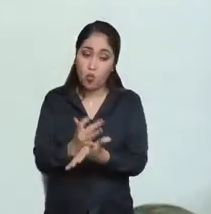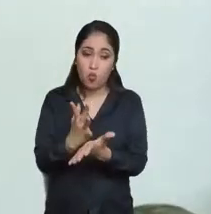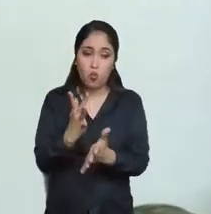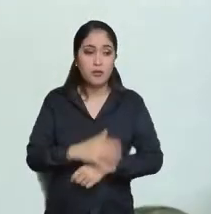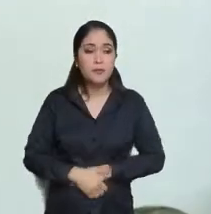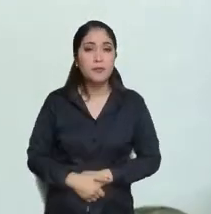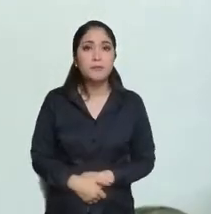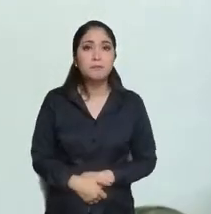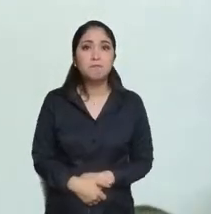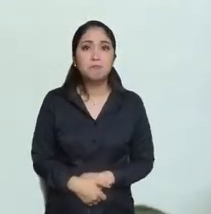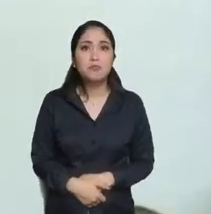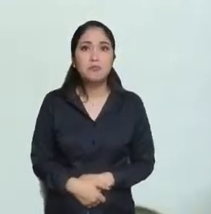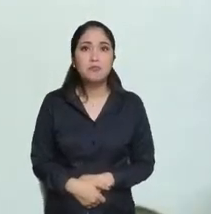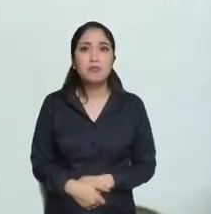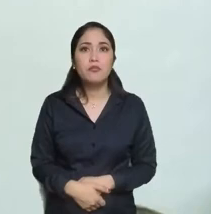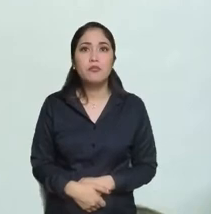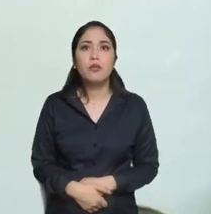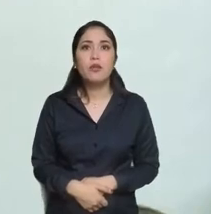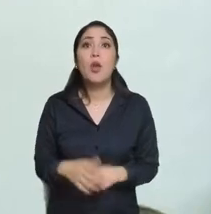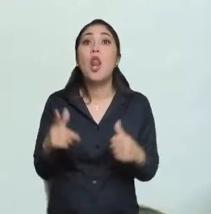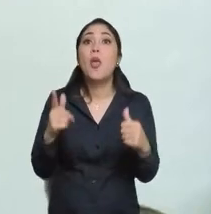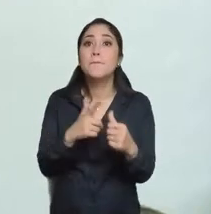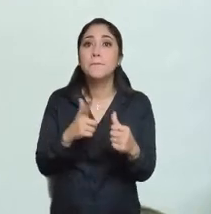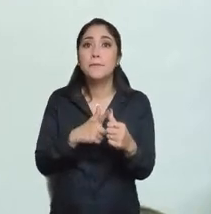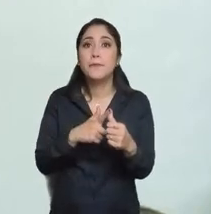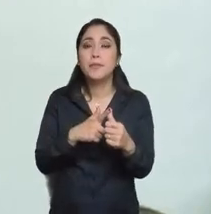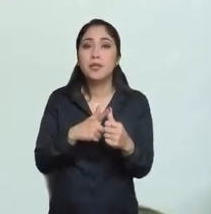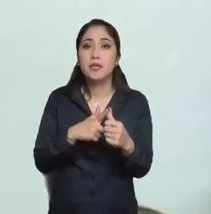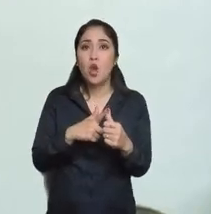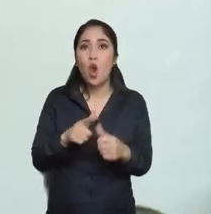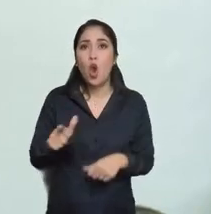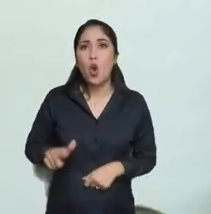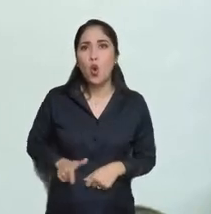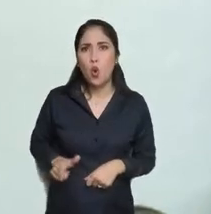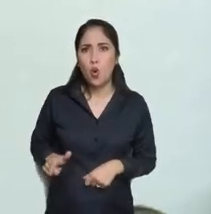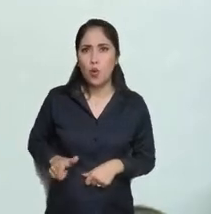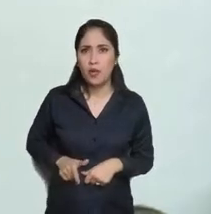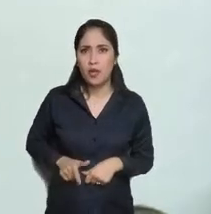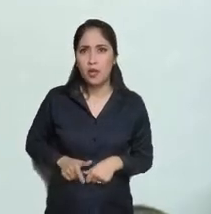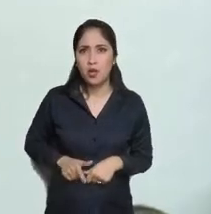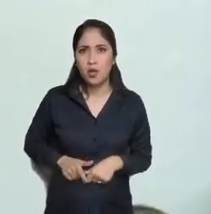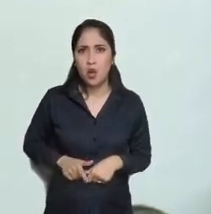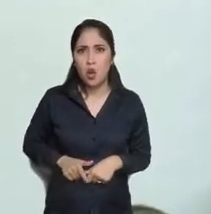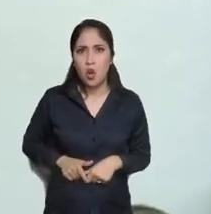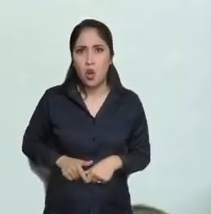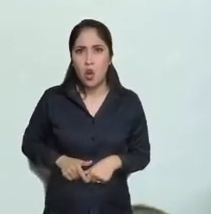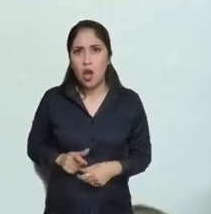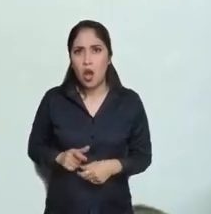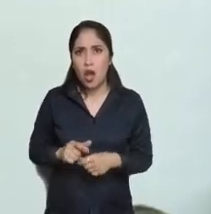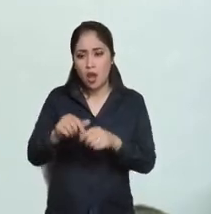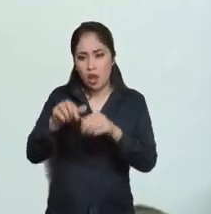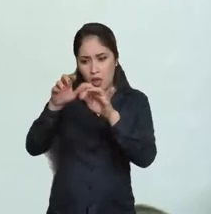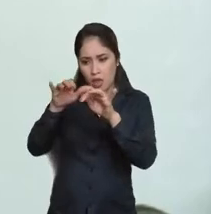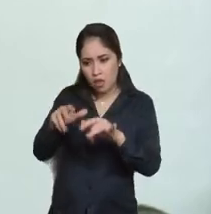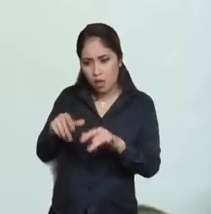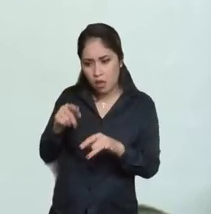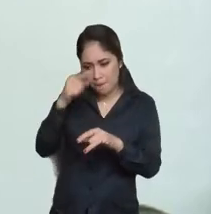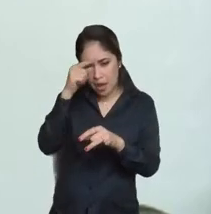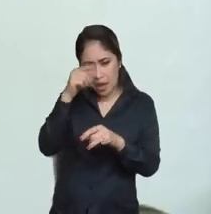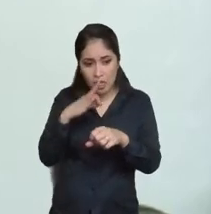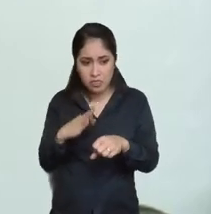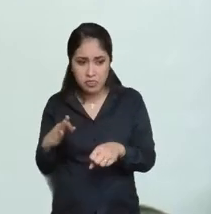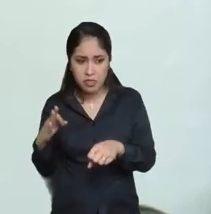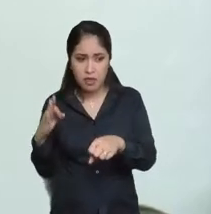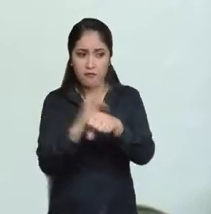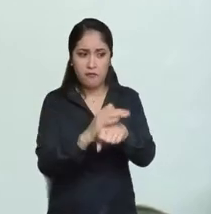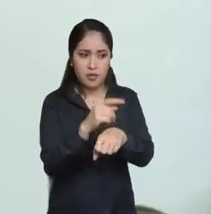Bueno, primero reiterar que el gobierno no es parte de nuestros amparos. Los amparos no están interpuestos en contra del Poder